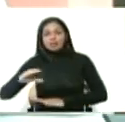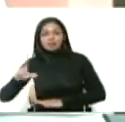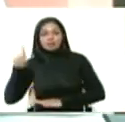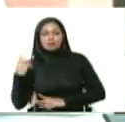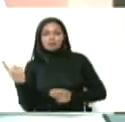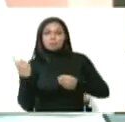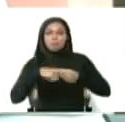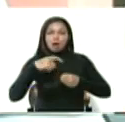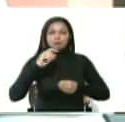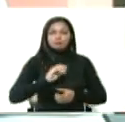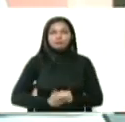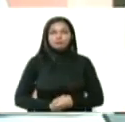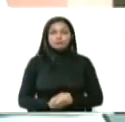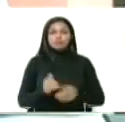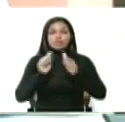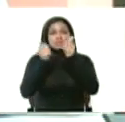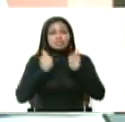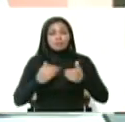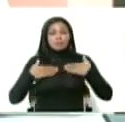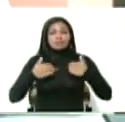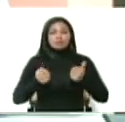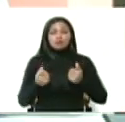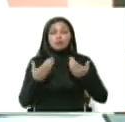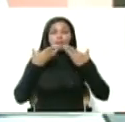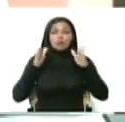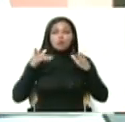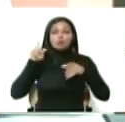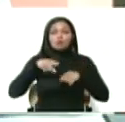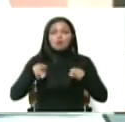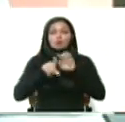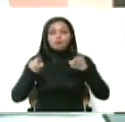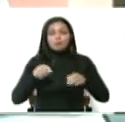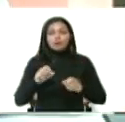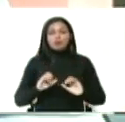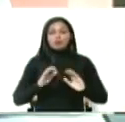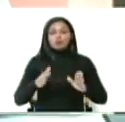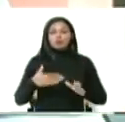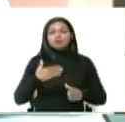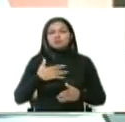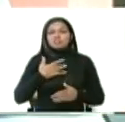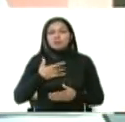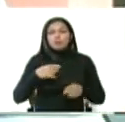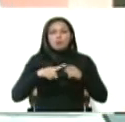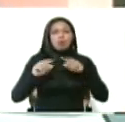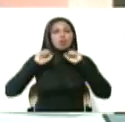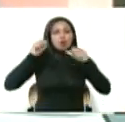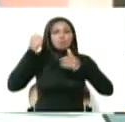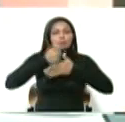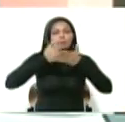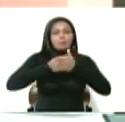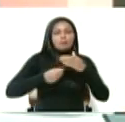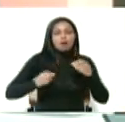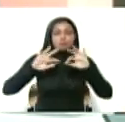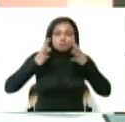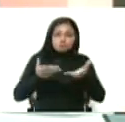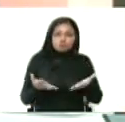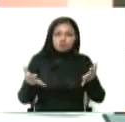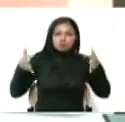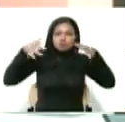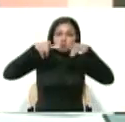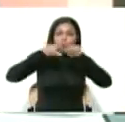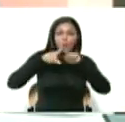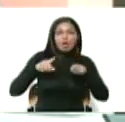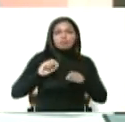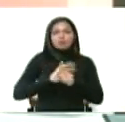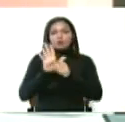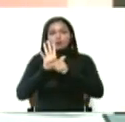para echar adelante este sistema de salud pública que nos quede como un logro de esta batalla contra la pandemia del